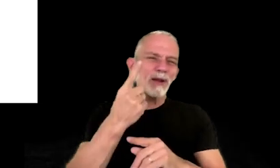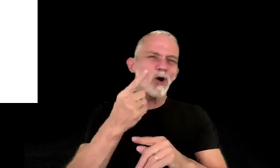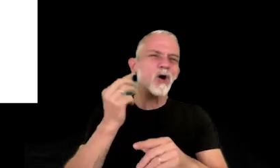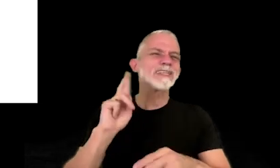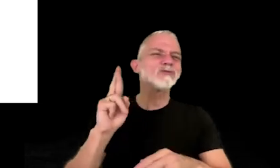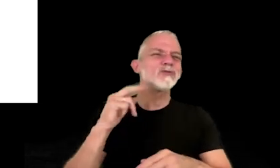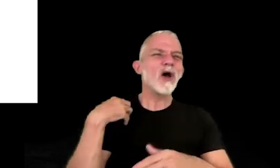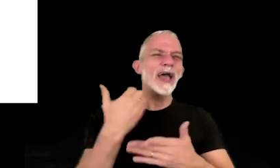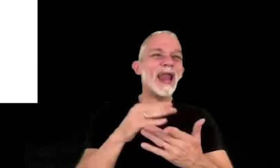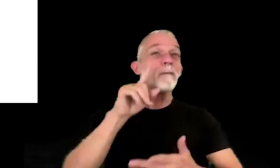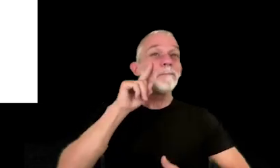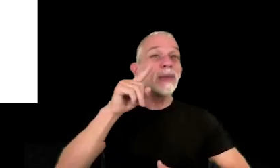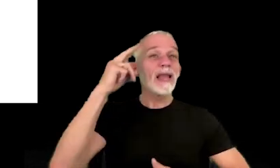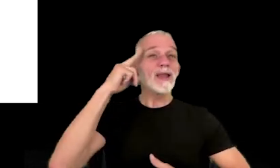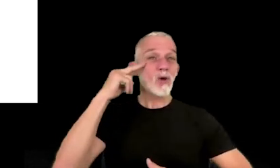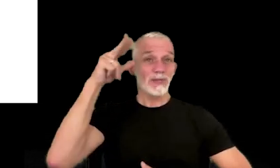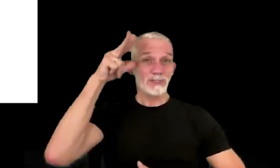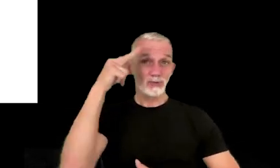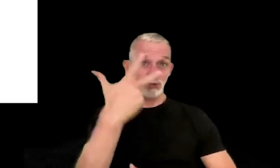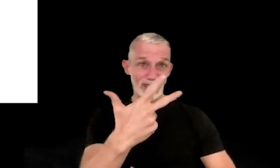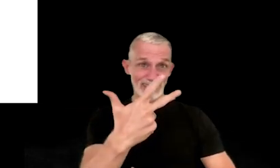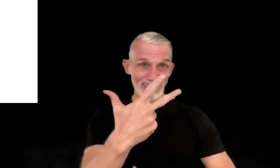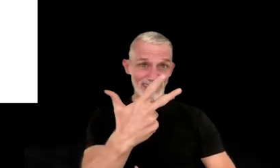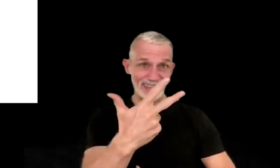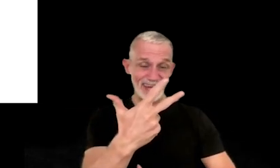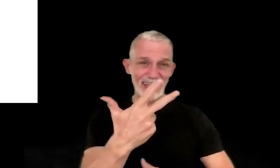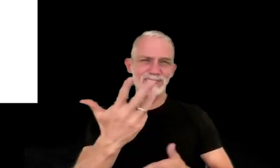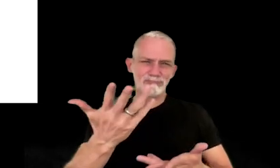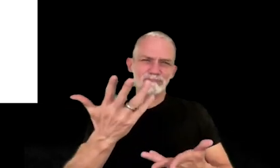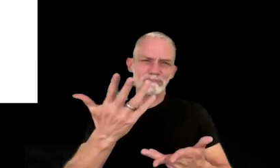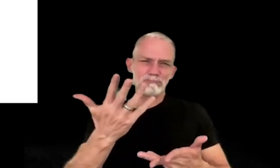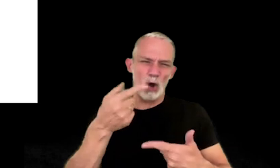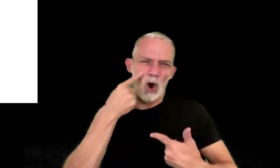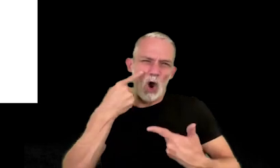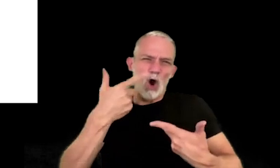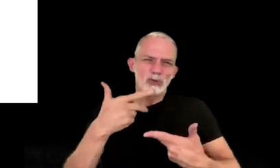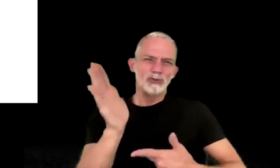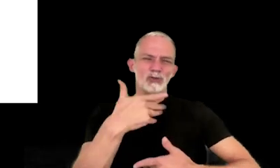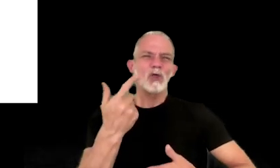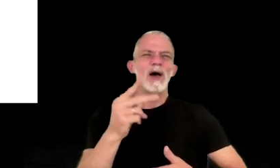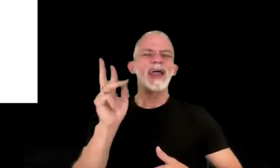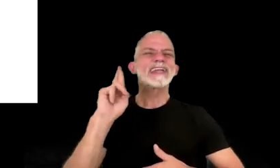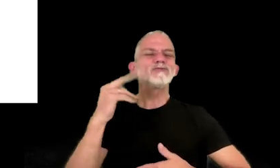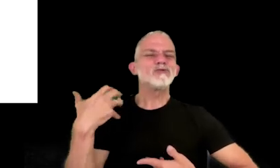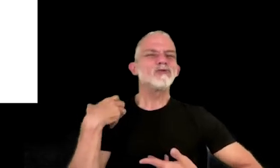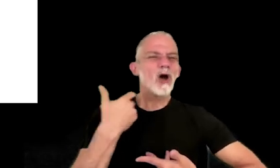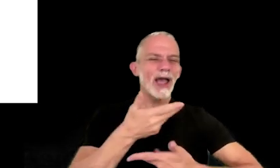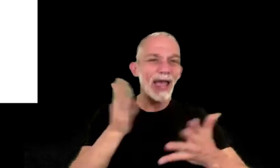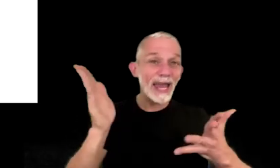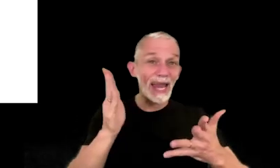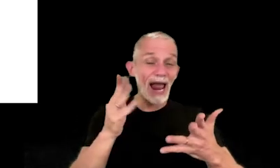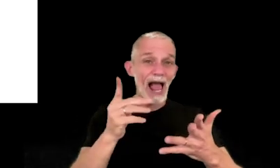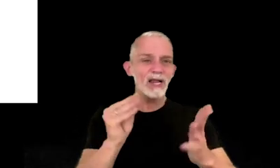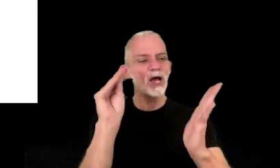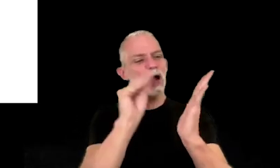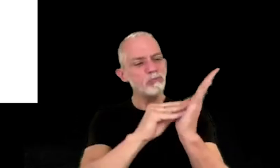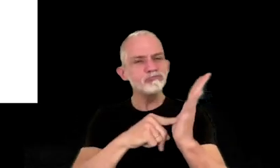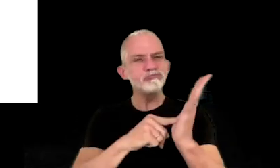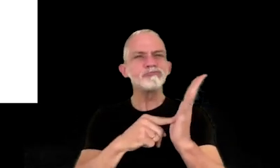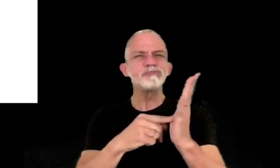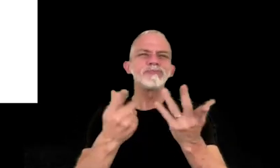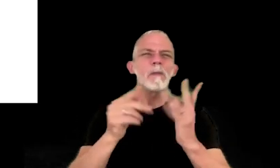General 1983, que es conocida como la Resolución General que fija la feria